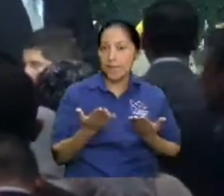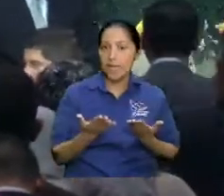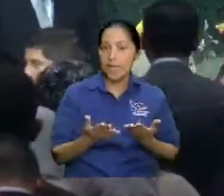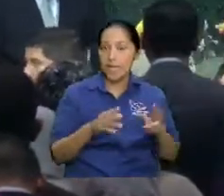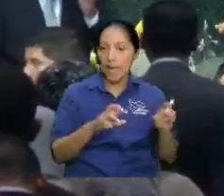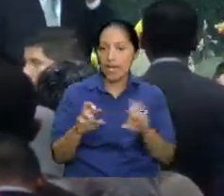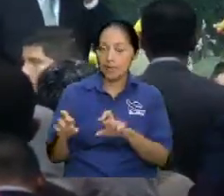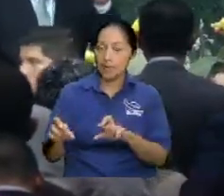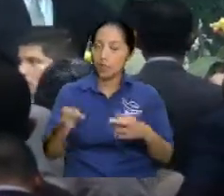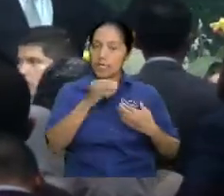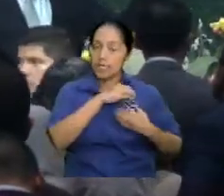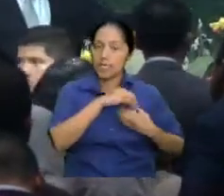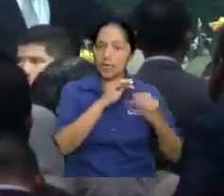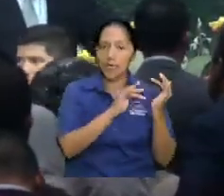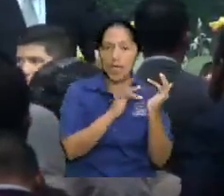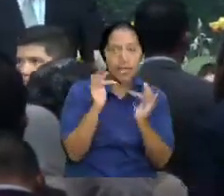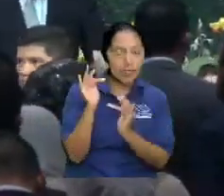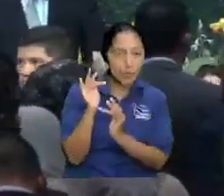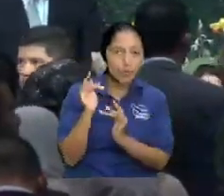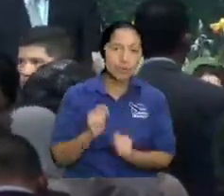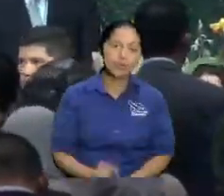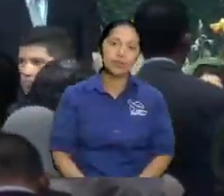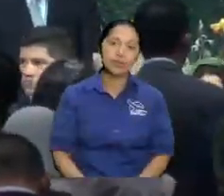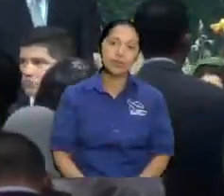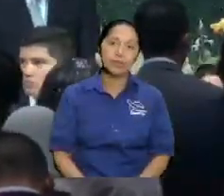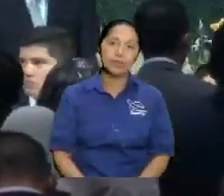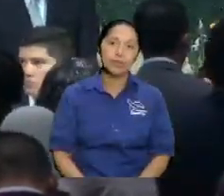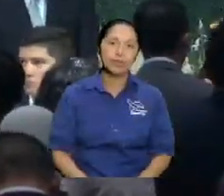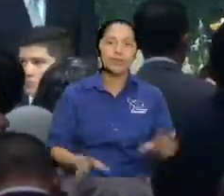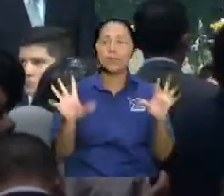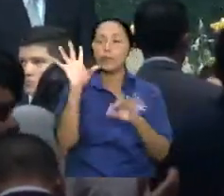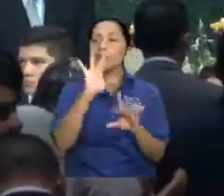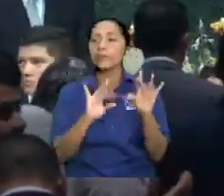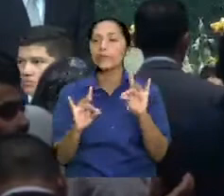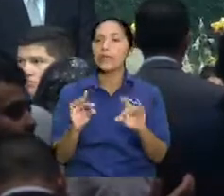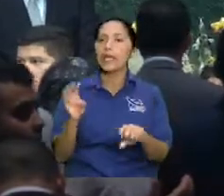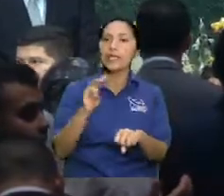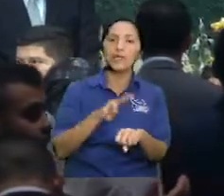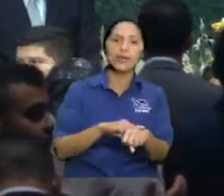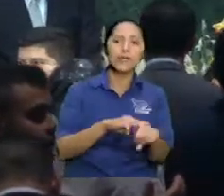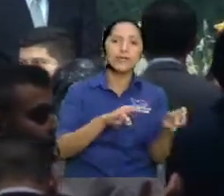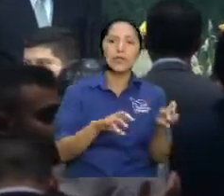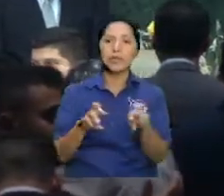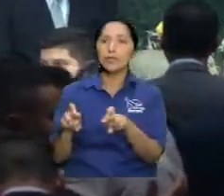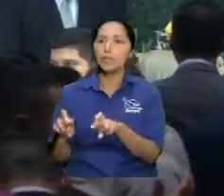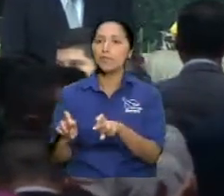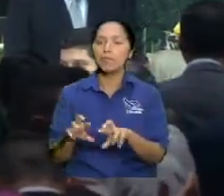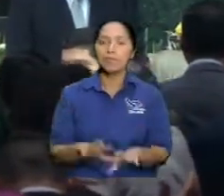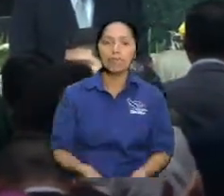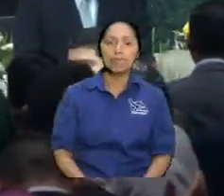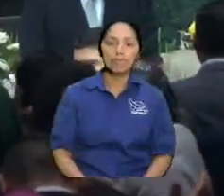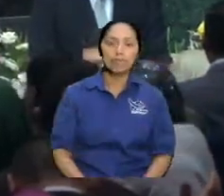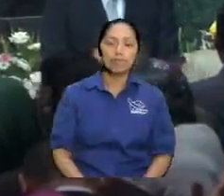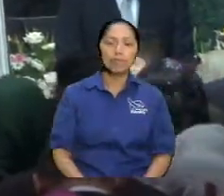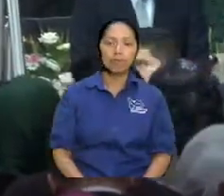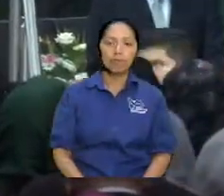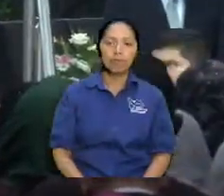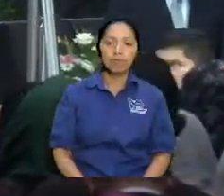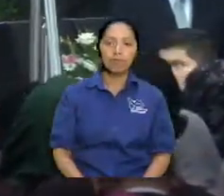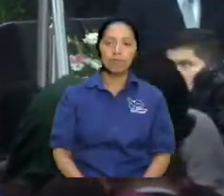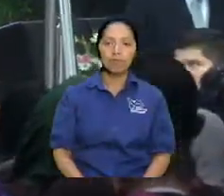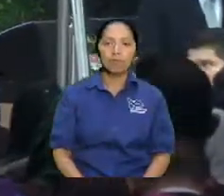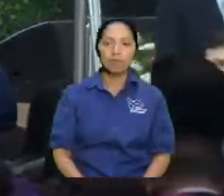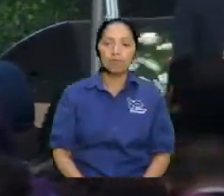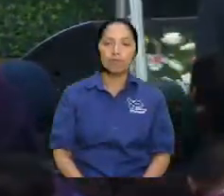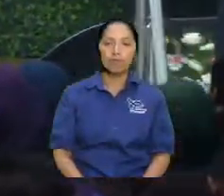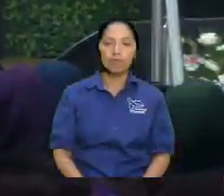¿Habrá alguien más antes de que oremos por ellos? Como todavía tiene usted sus manitas desocupadas, le voy a pedir